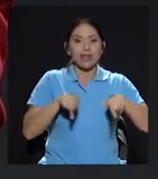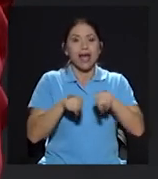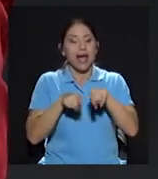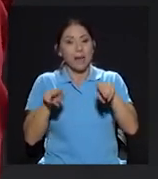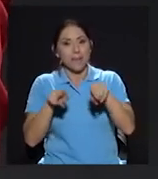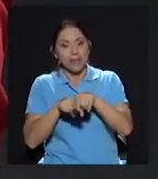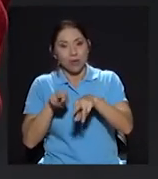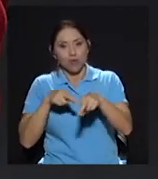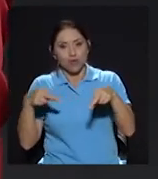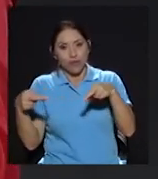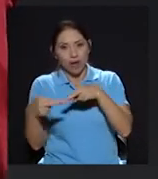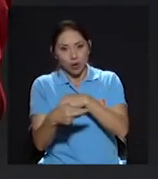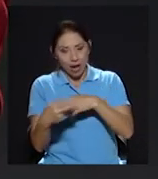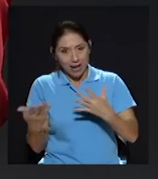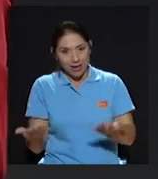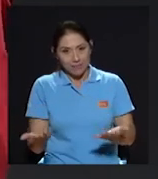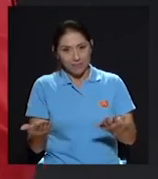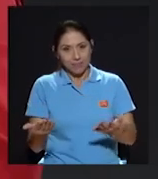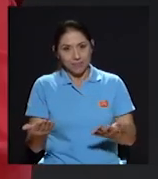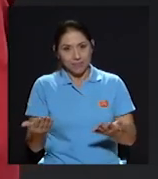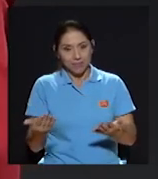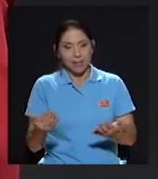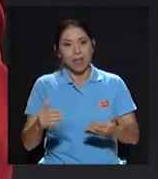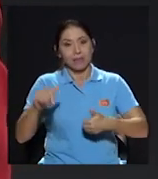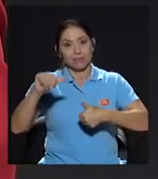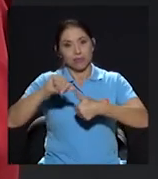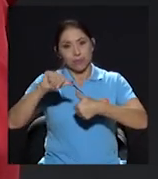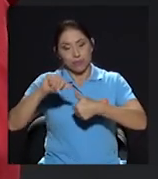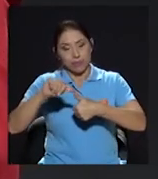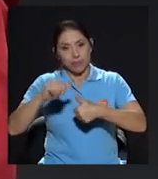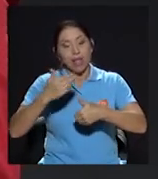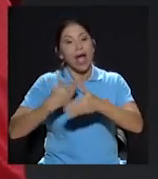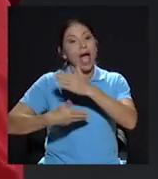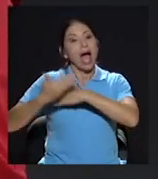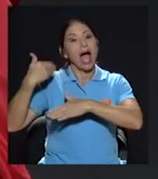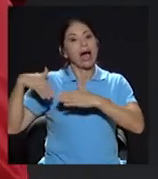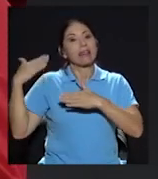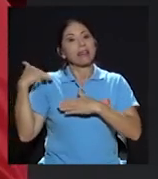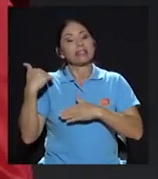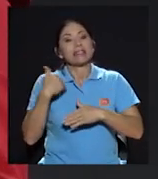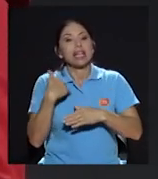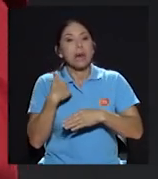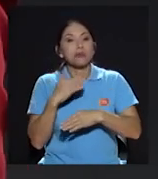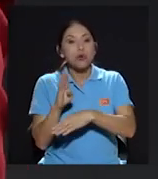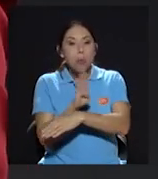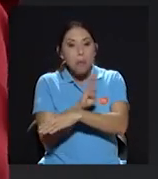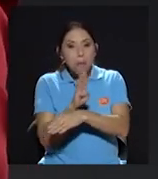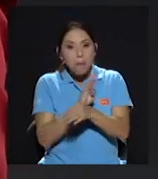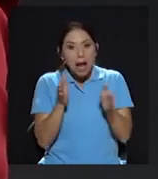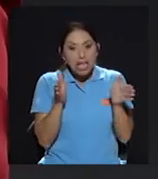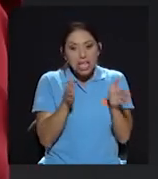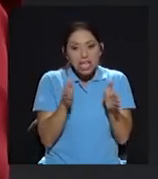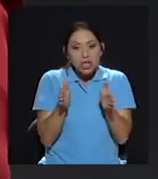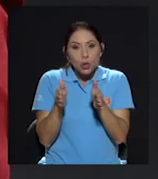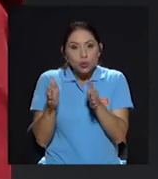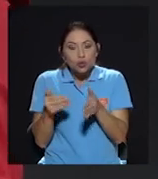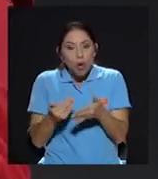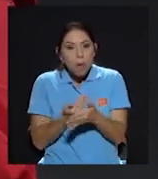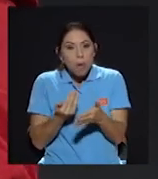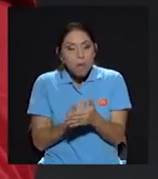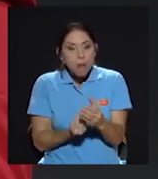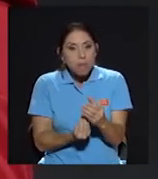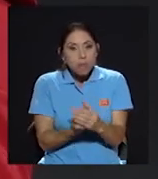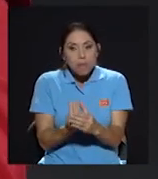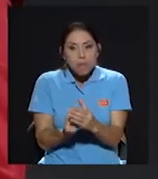de lo regional brantes básicamente teníamos banquitos verdad que estaban emergiendo una